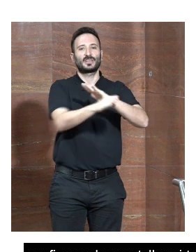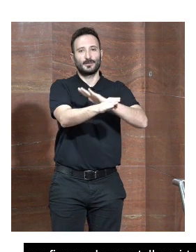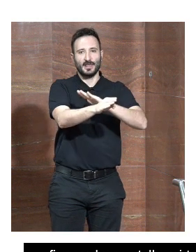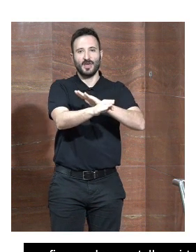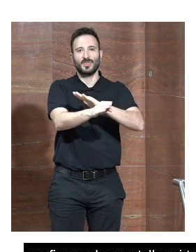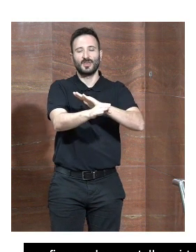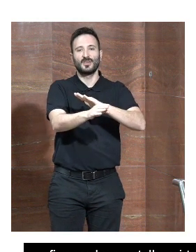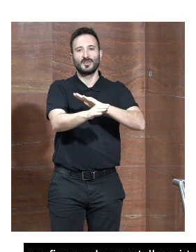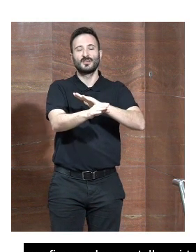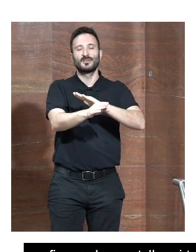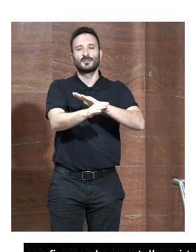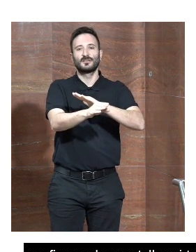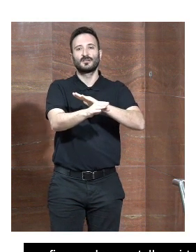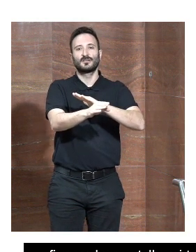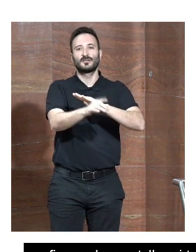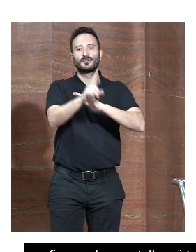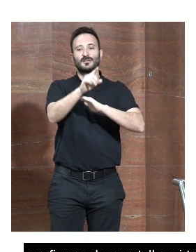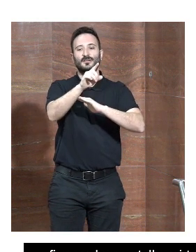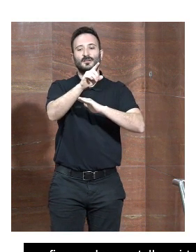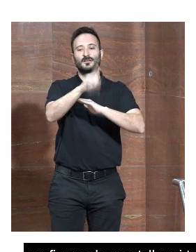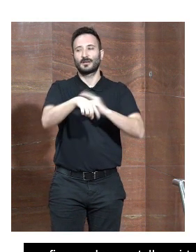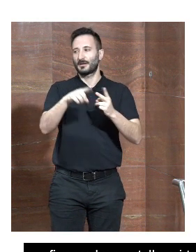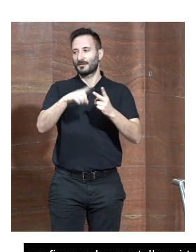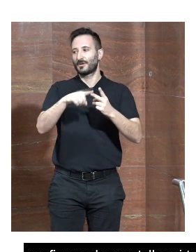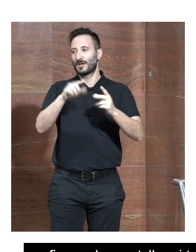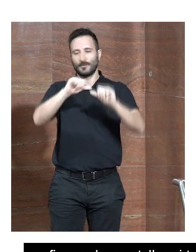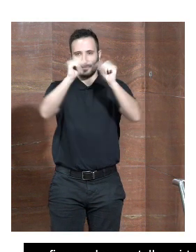accesibilidad de Windows con las propias opciones del magnificador.